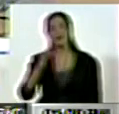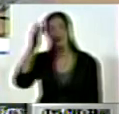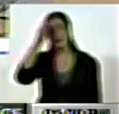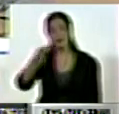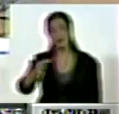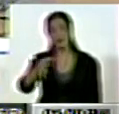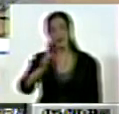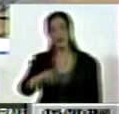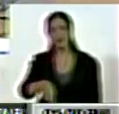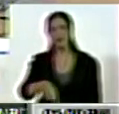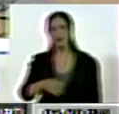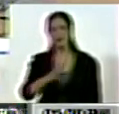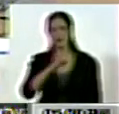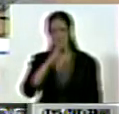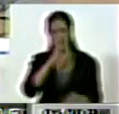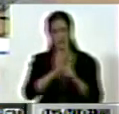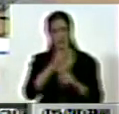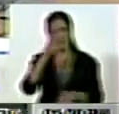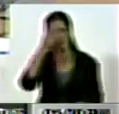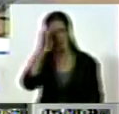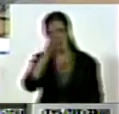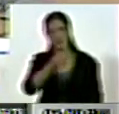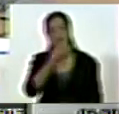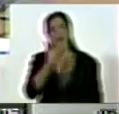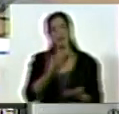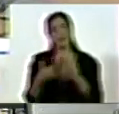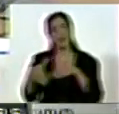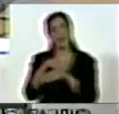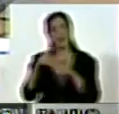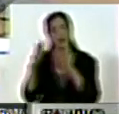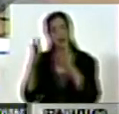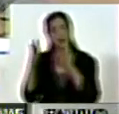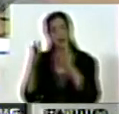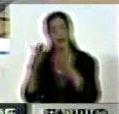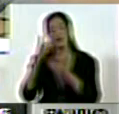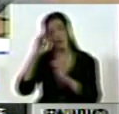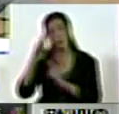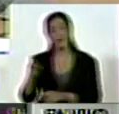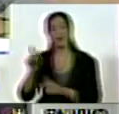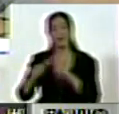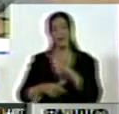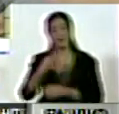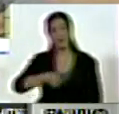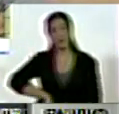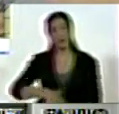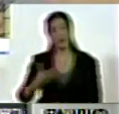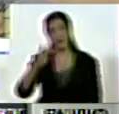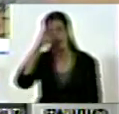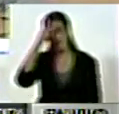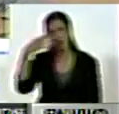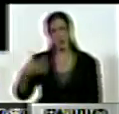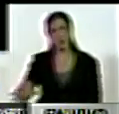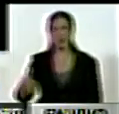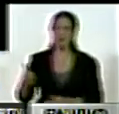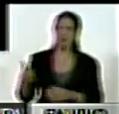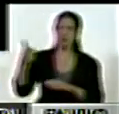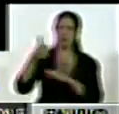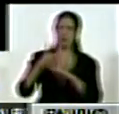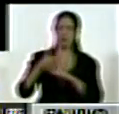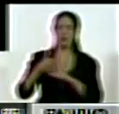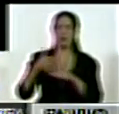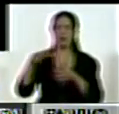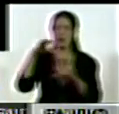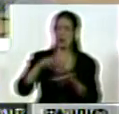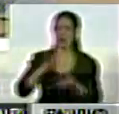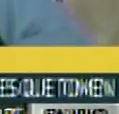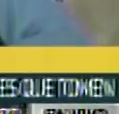exigimos además personalmente respeto al vicepresidente Tarek El Asami, una alta autoridad del